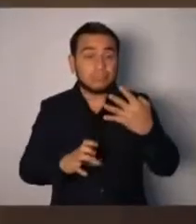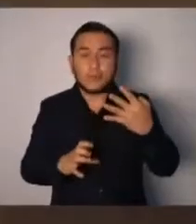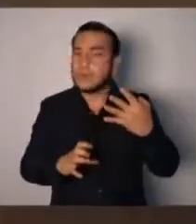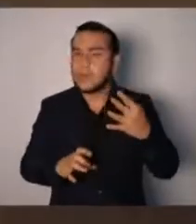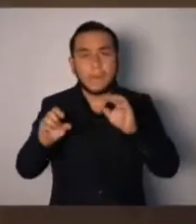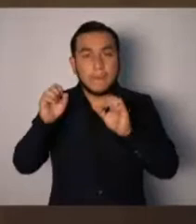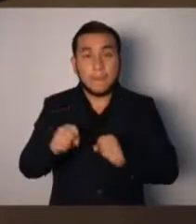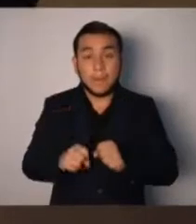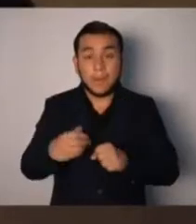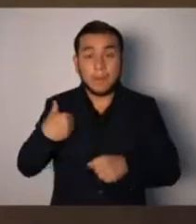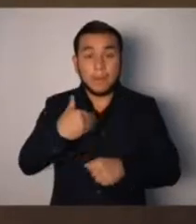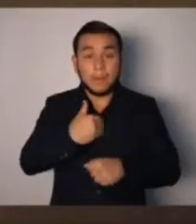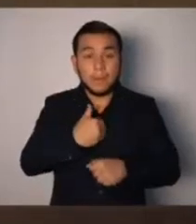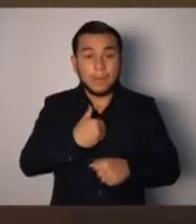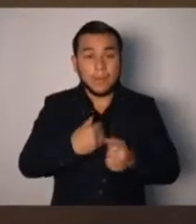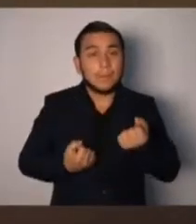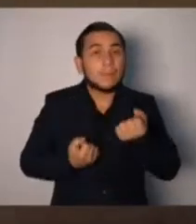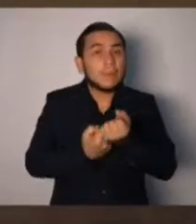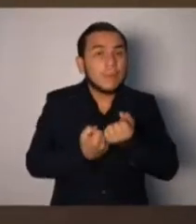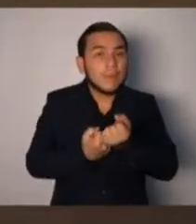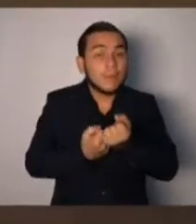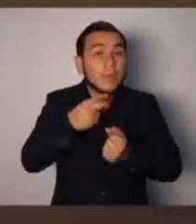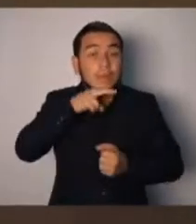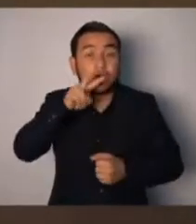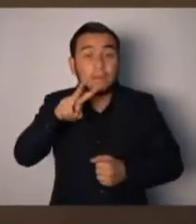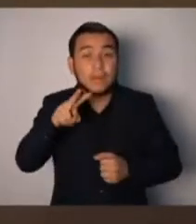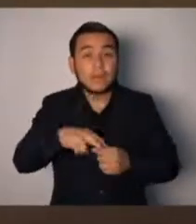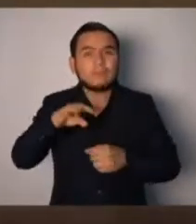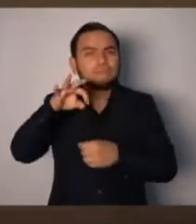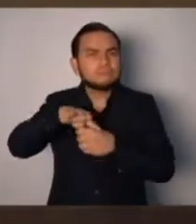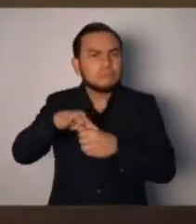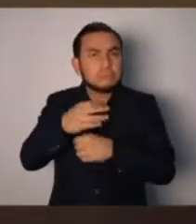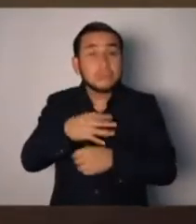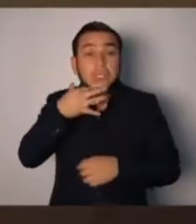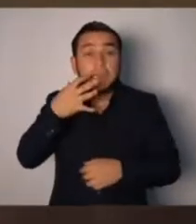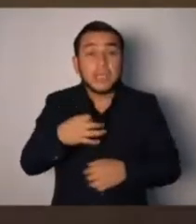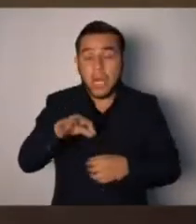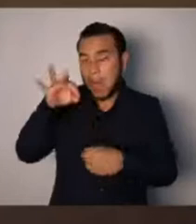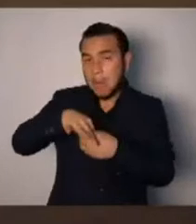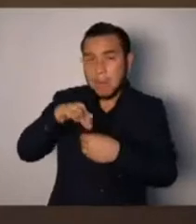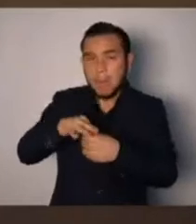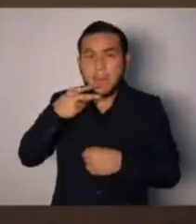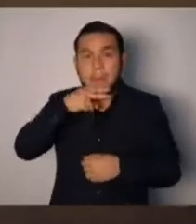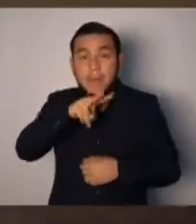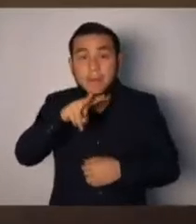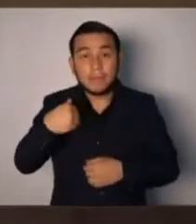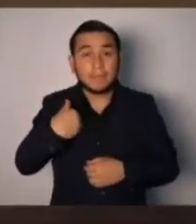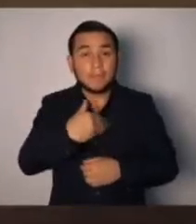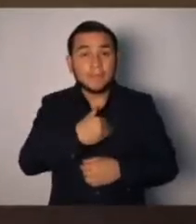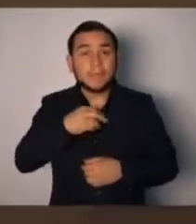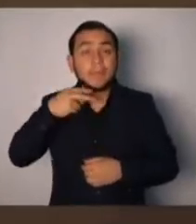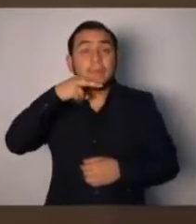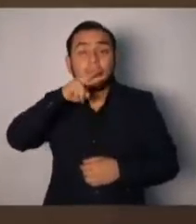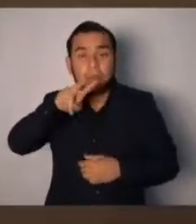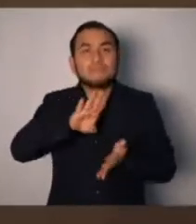puede ser miembro de un partido político y ser procurador para ofrecer los derechos humanos y sin embargo ya escogieron a polonia siendo miembro de la familia ente y financista del